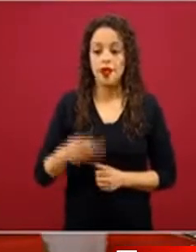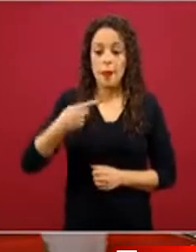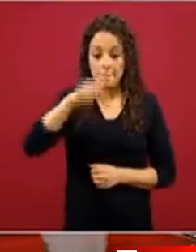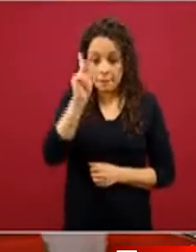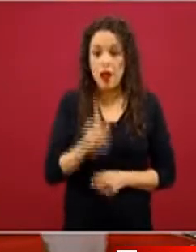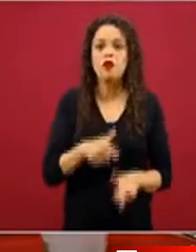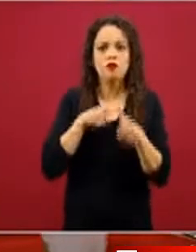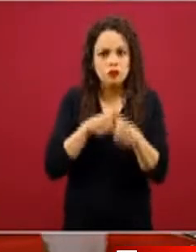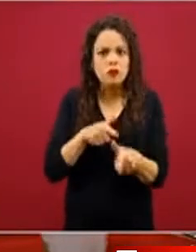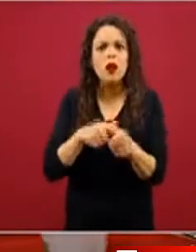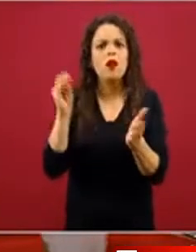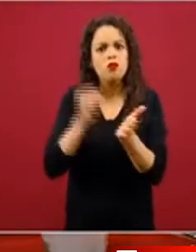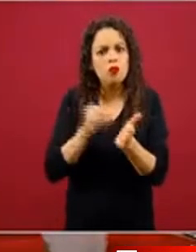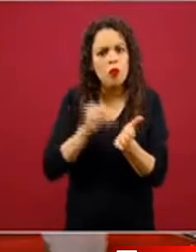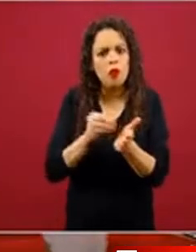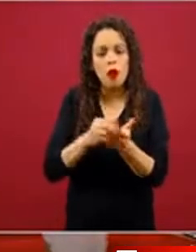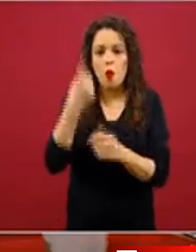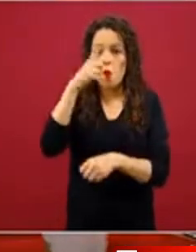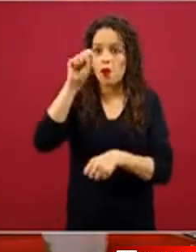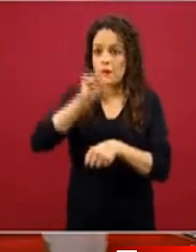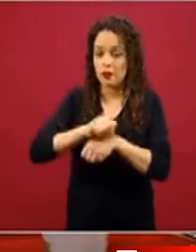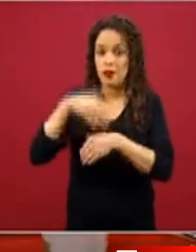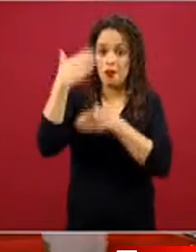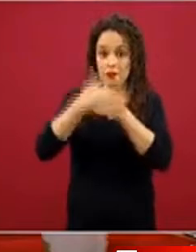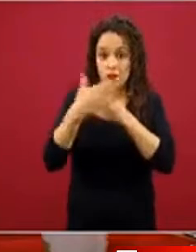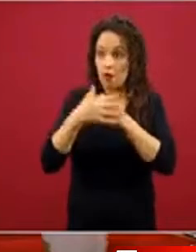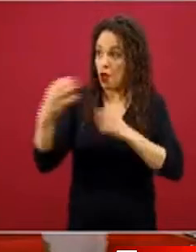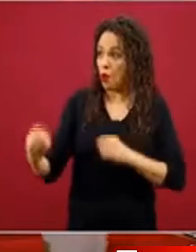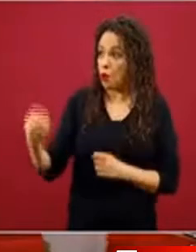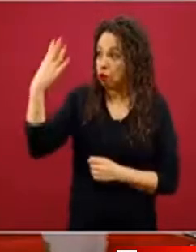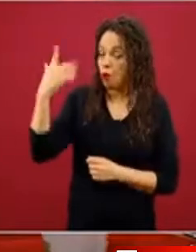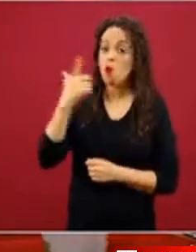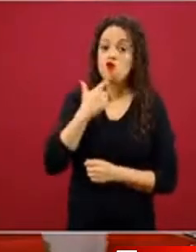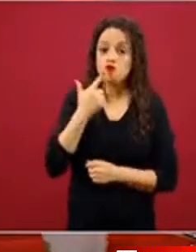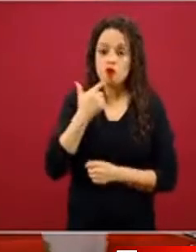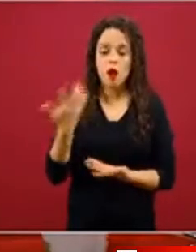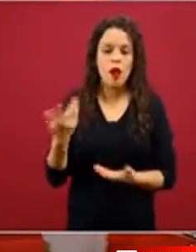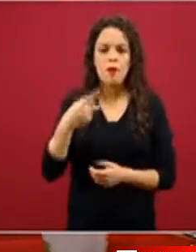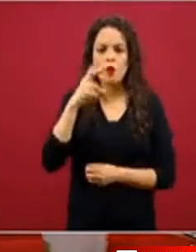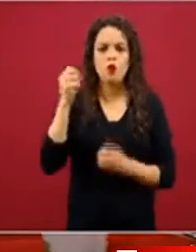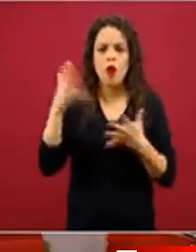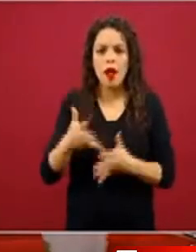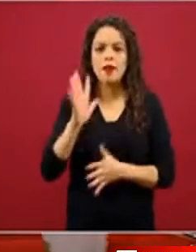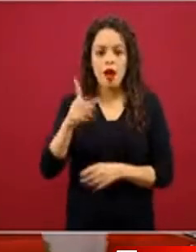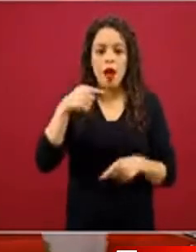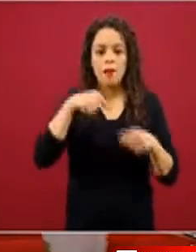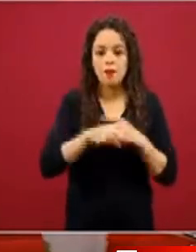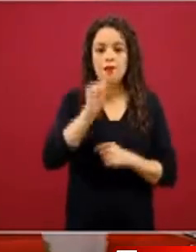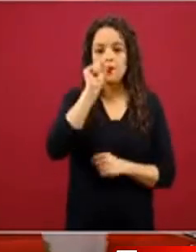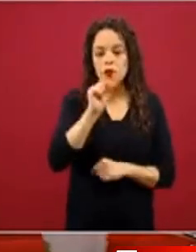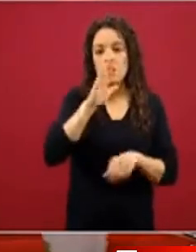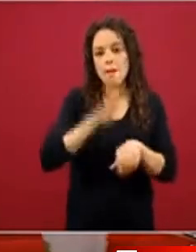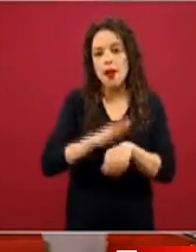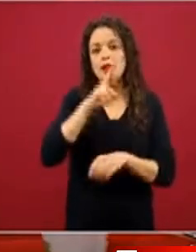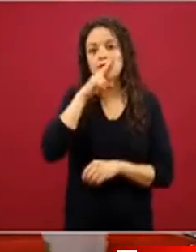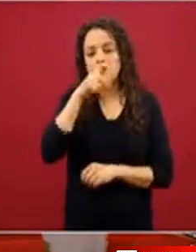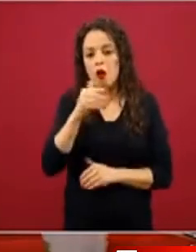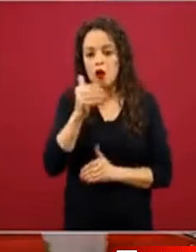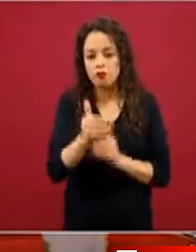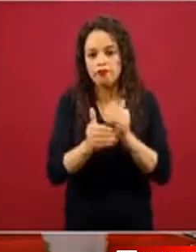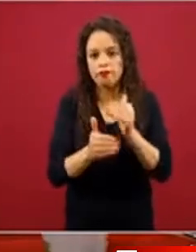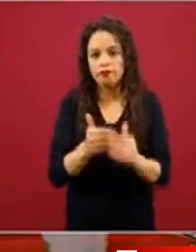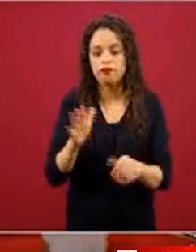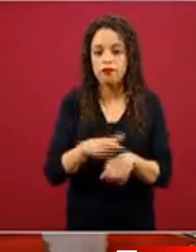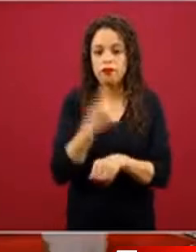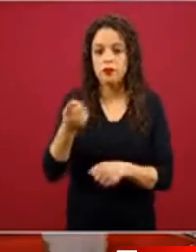persiste todavía para la semana siguiente con el semáforo rojo, la tendencia es muy positiva porque ya empiezan también a reducirse